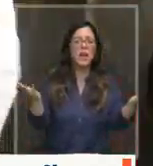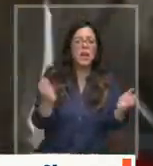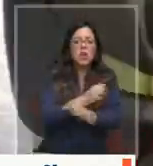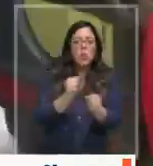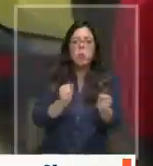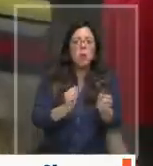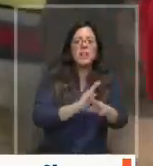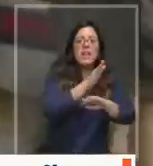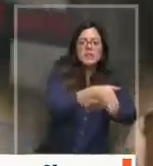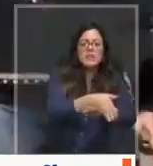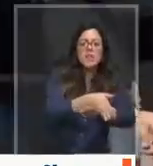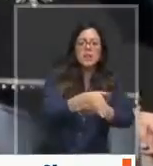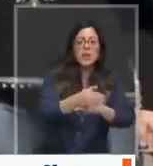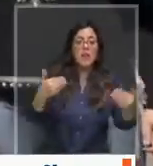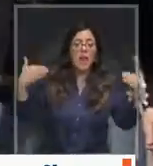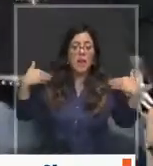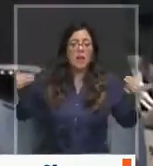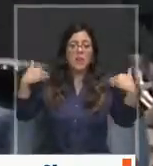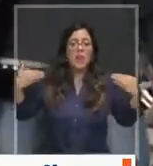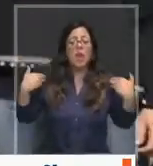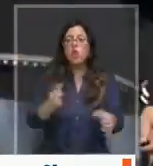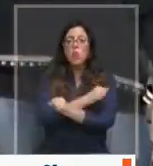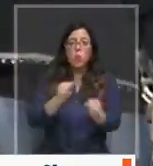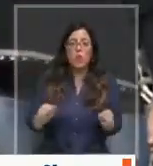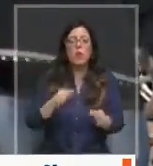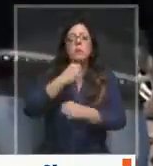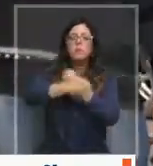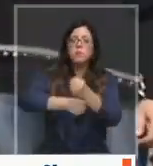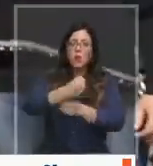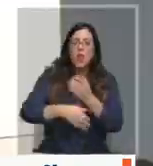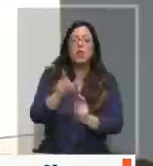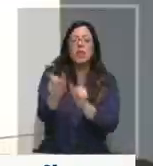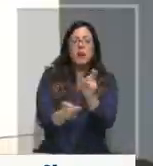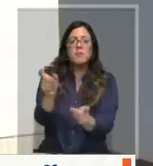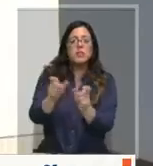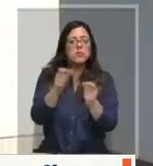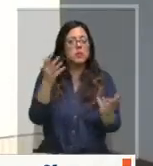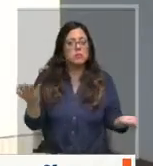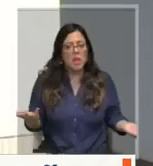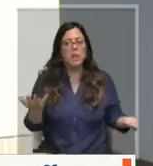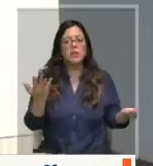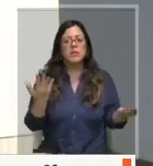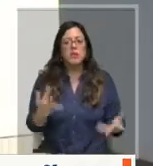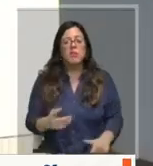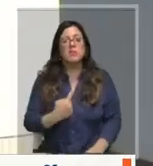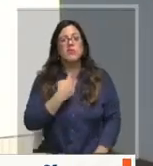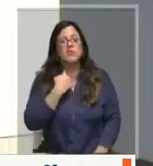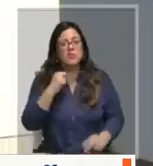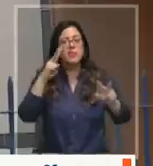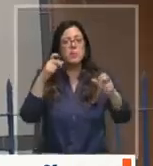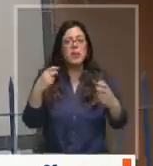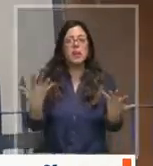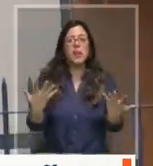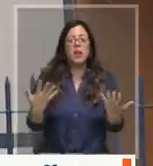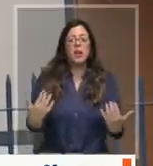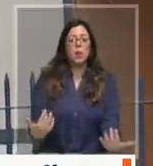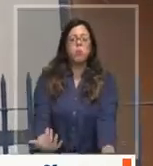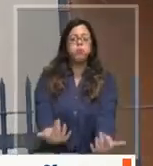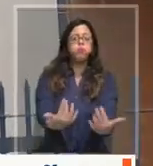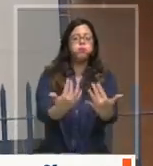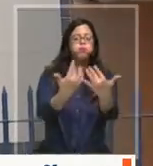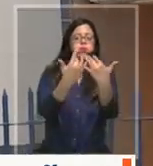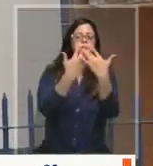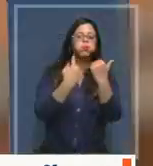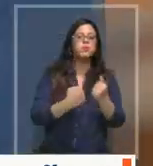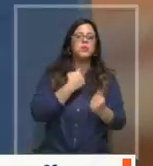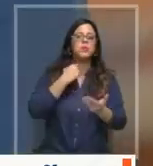es que por años los habitantes de este sector sufren las consecuencias de vivir entre industrias que emanan gases tóxicos y nocivos, provocando daños a la salud